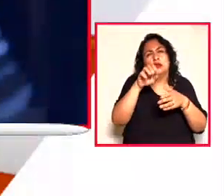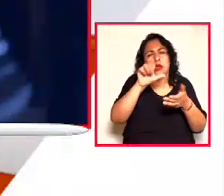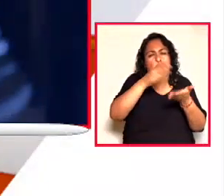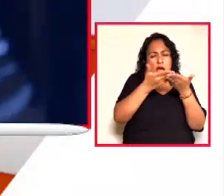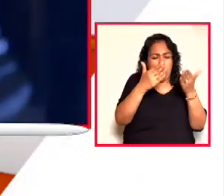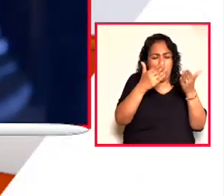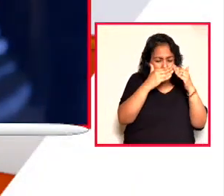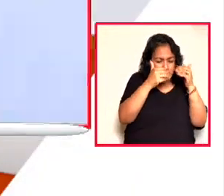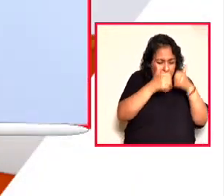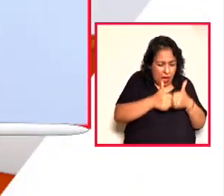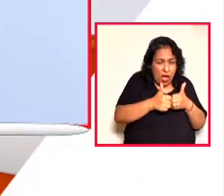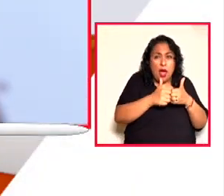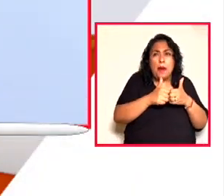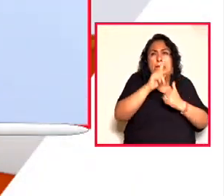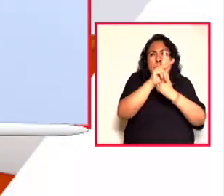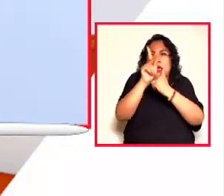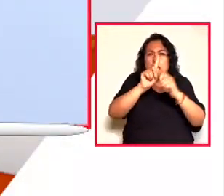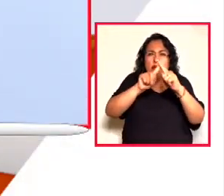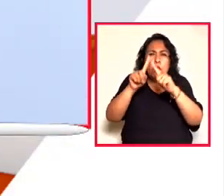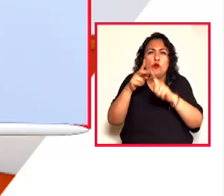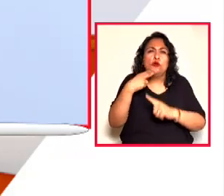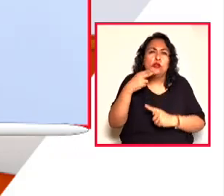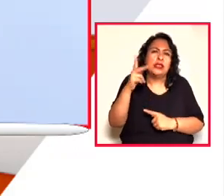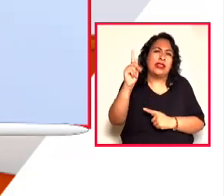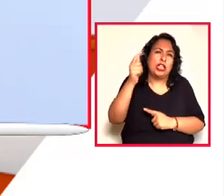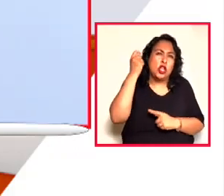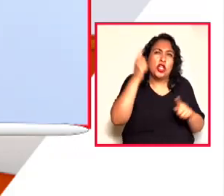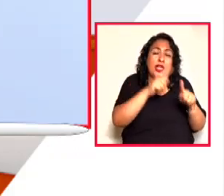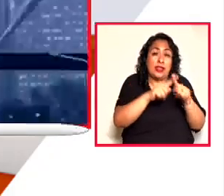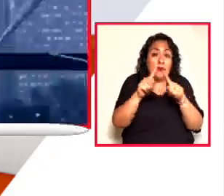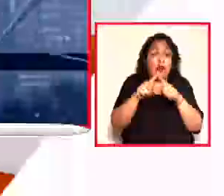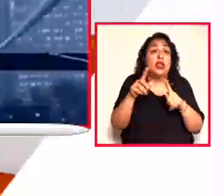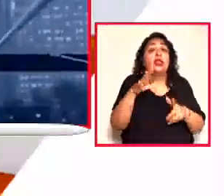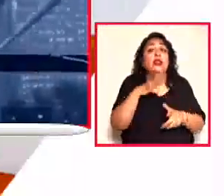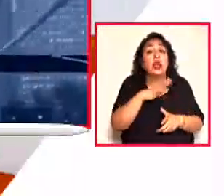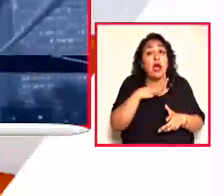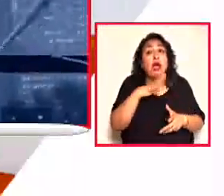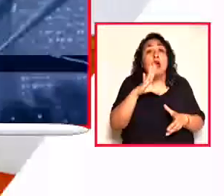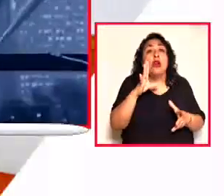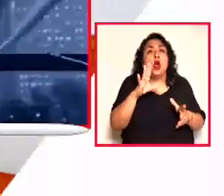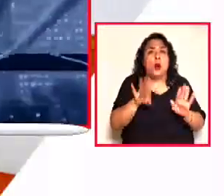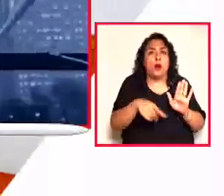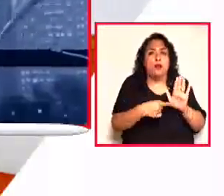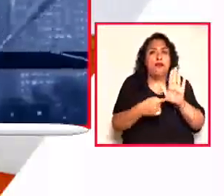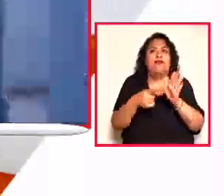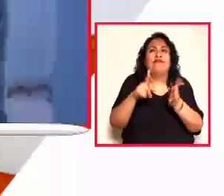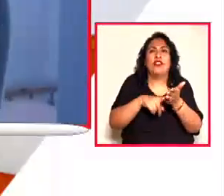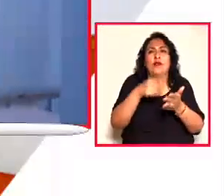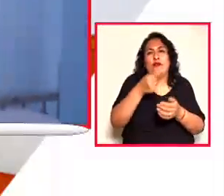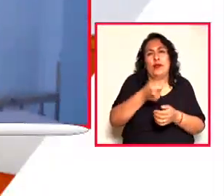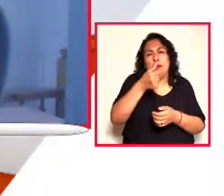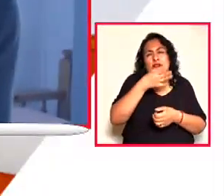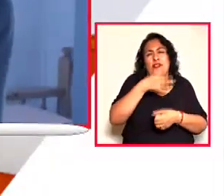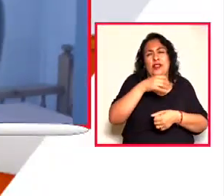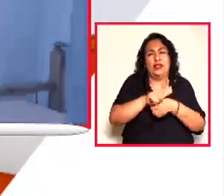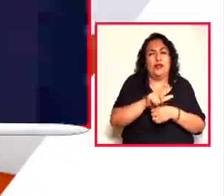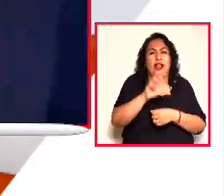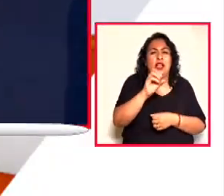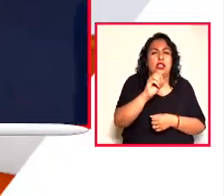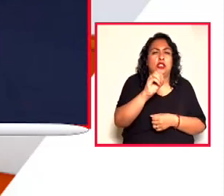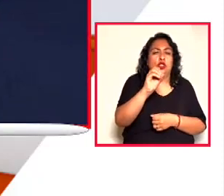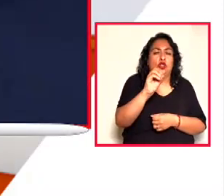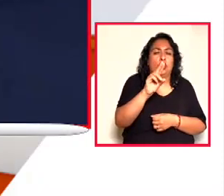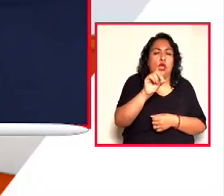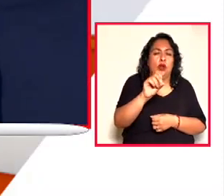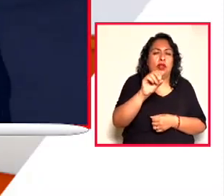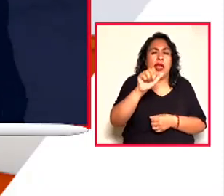diferentes plataformas tecnológicas y formatos, tendrá un escaparate a través del primer festival Solid Air. La iniciativa